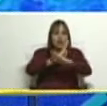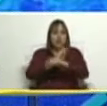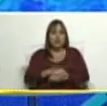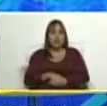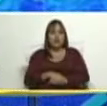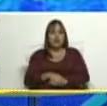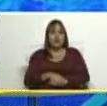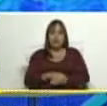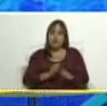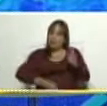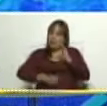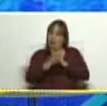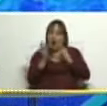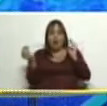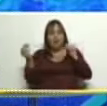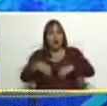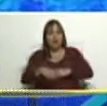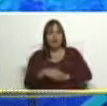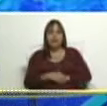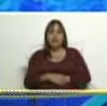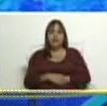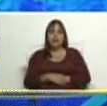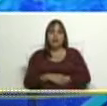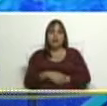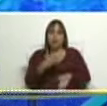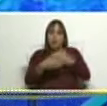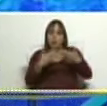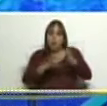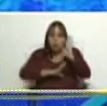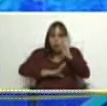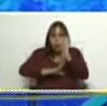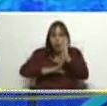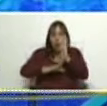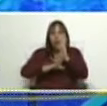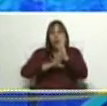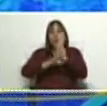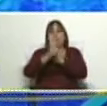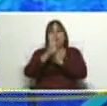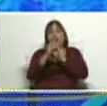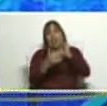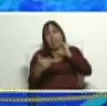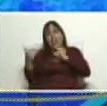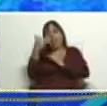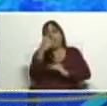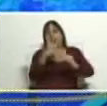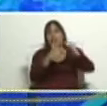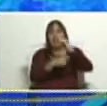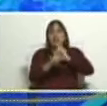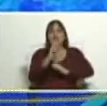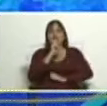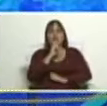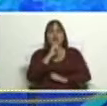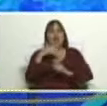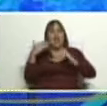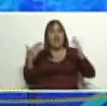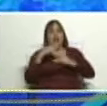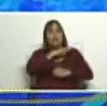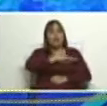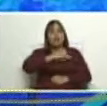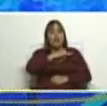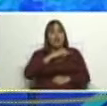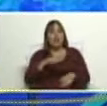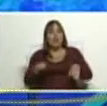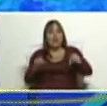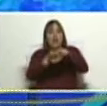más, vamos creciendo, vamos superando dificultades, y ahora con la gran misión Igualdad Hugo